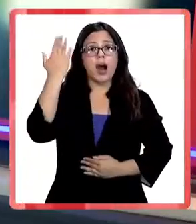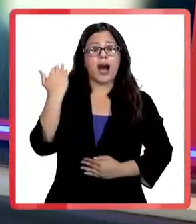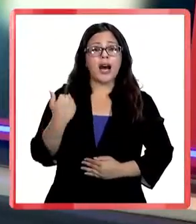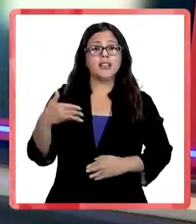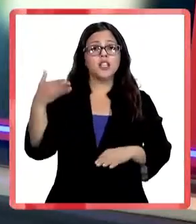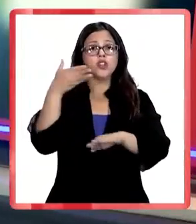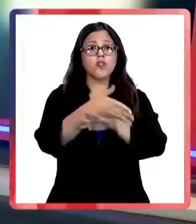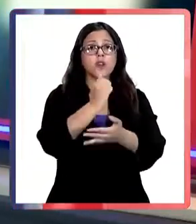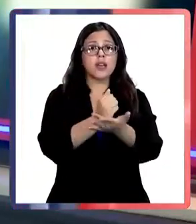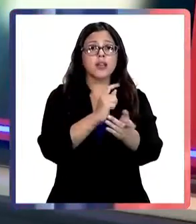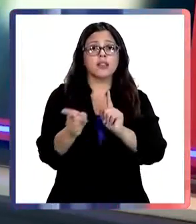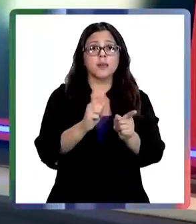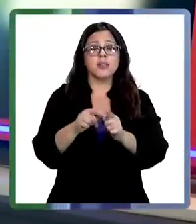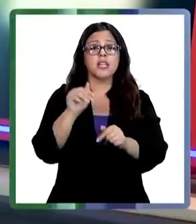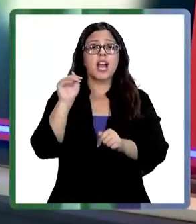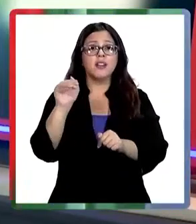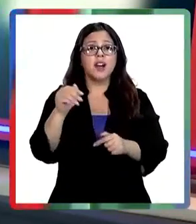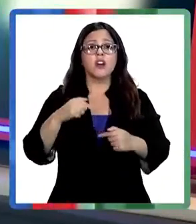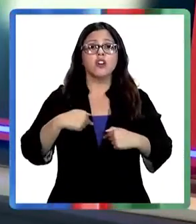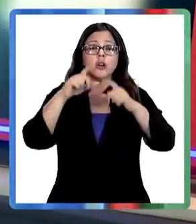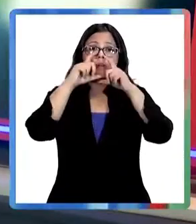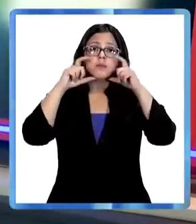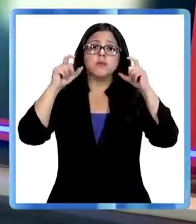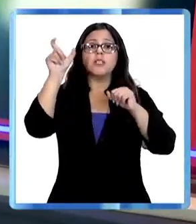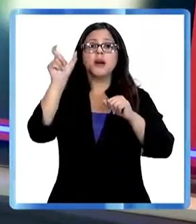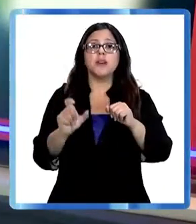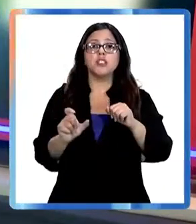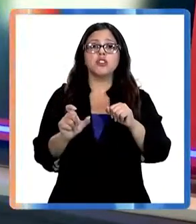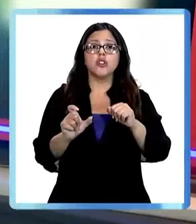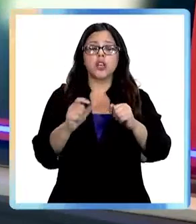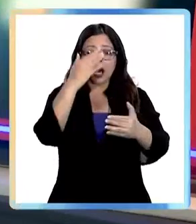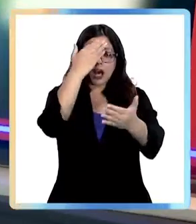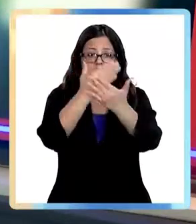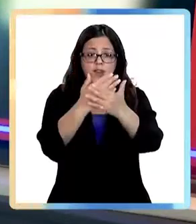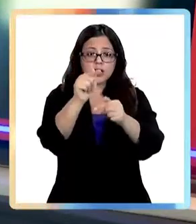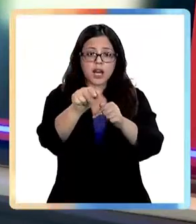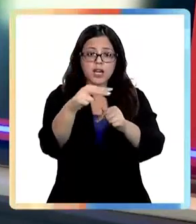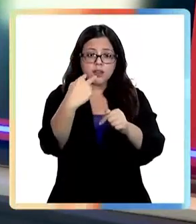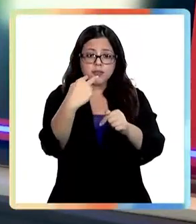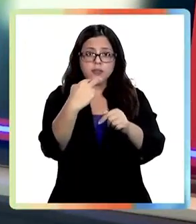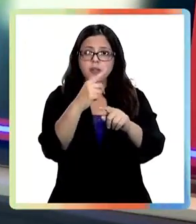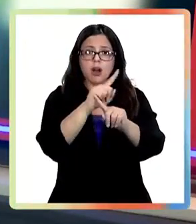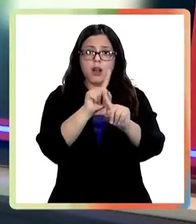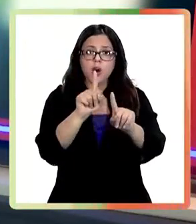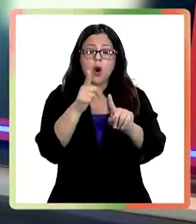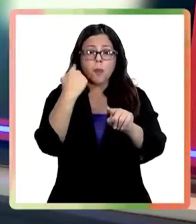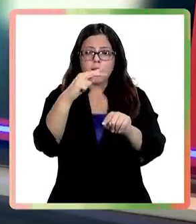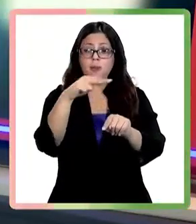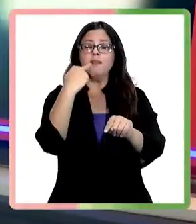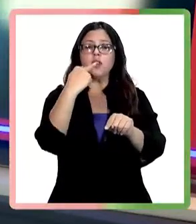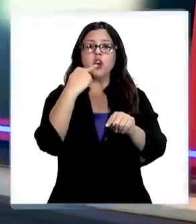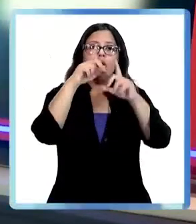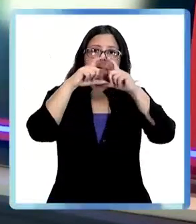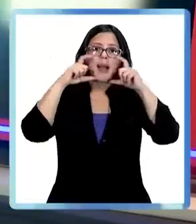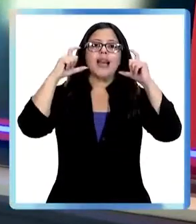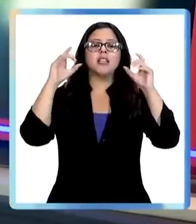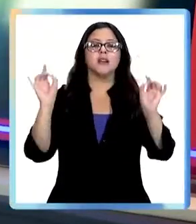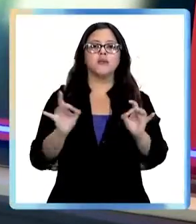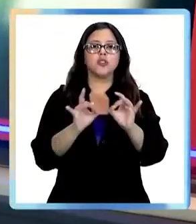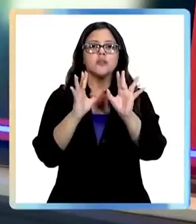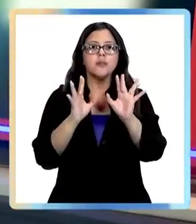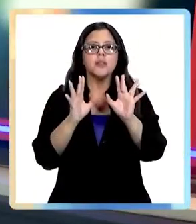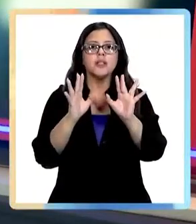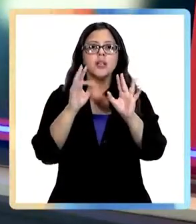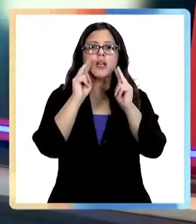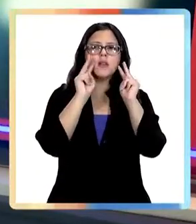fui a hacer un trámite al banco, yo llevaba mi mascarilla y la persona que me atendió no, pero apenas me vio se puso una mascarilla y a lo mejor el ver